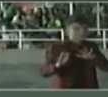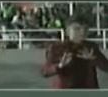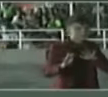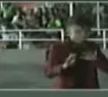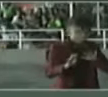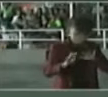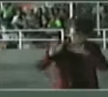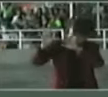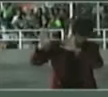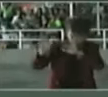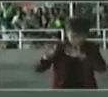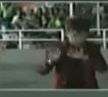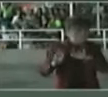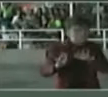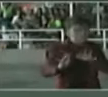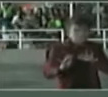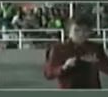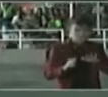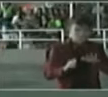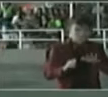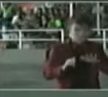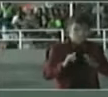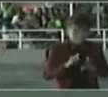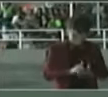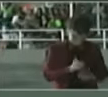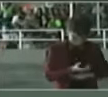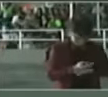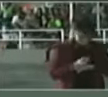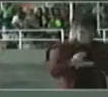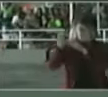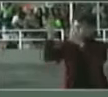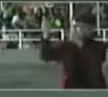el Espíritu que ha estado sobre esta iglesia,